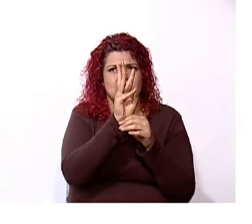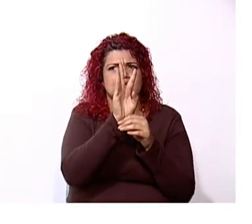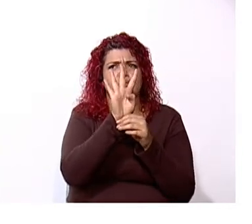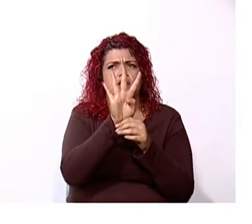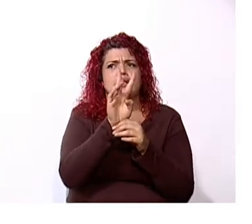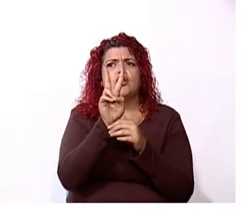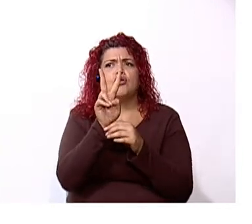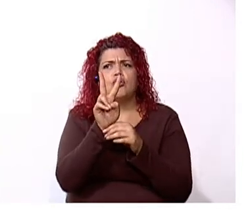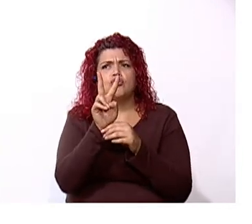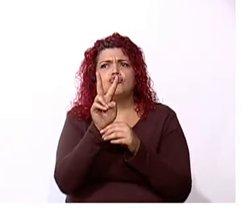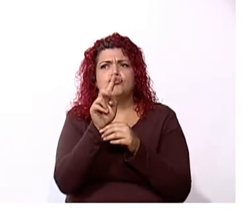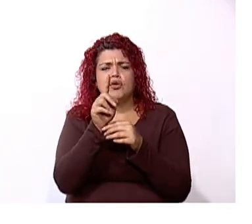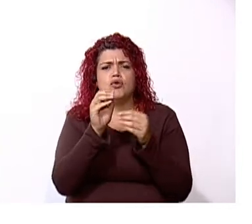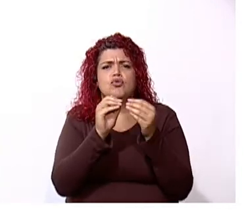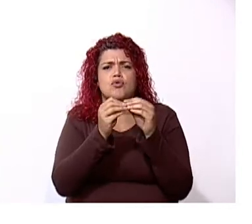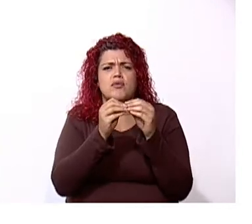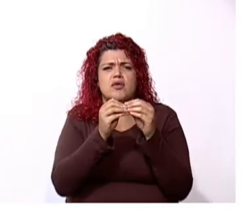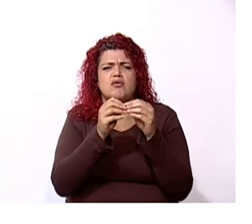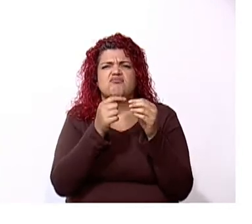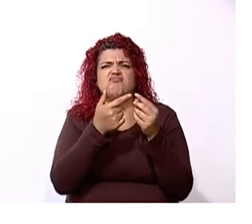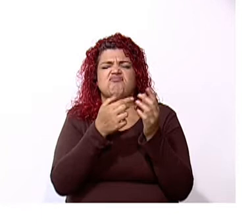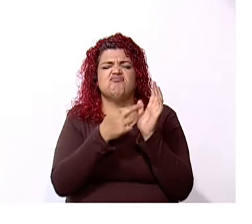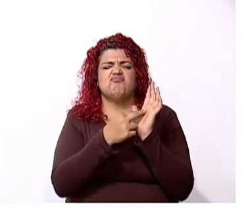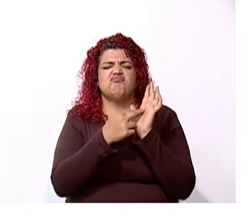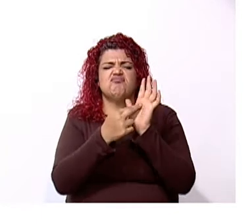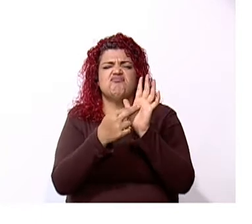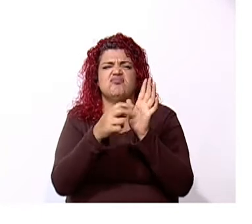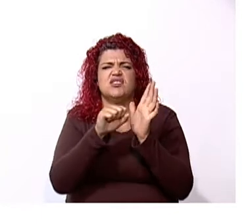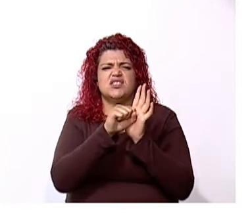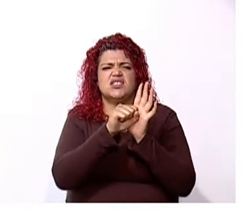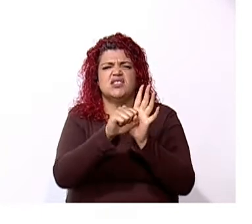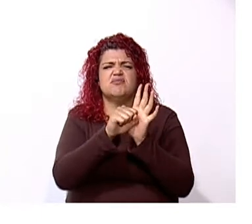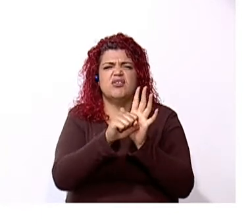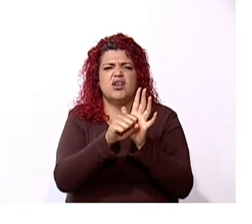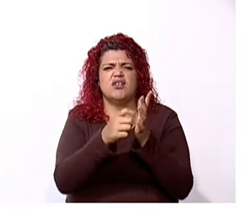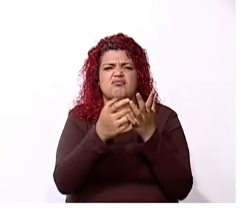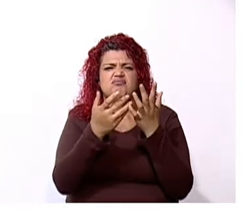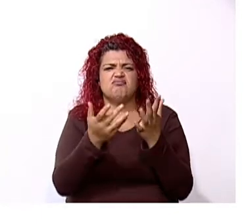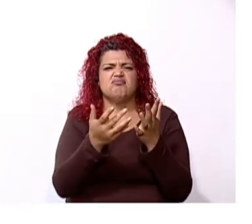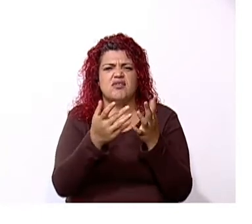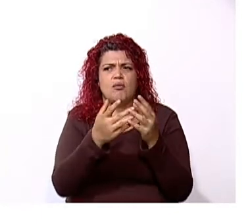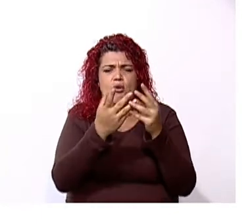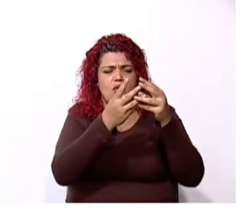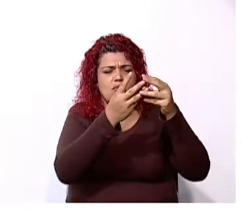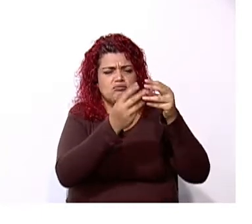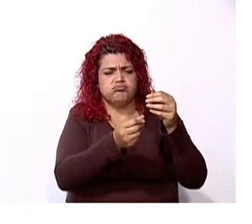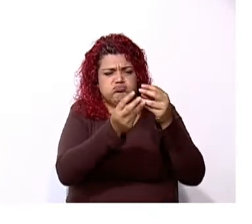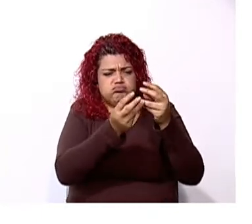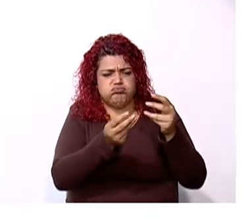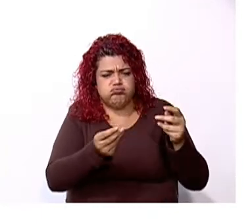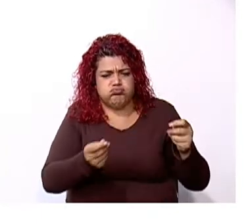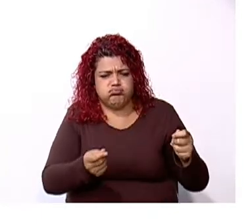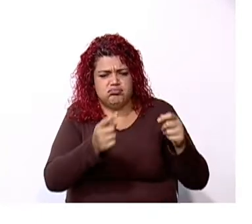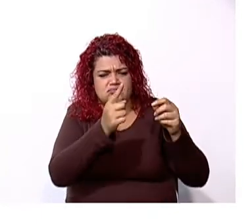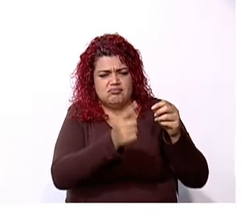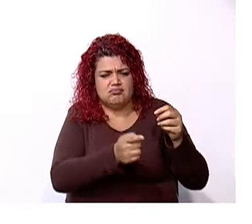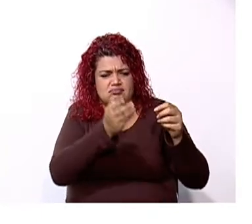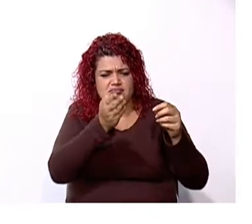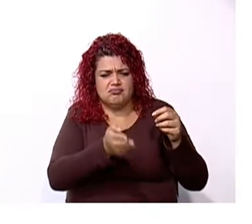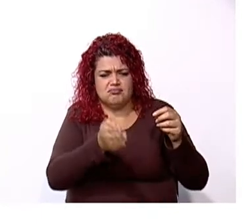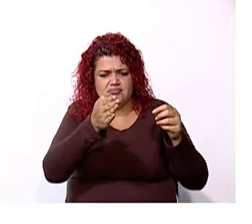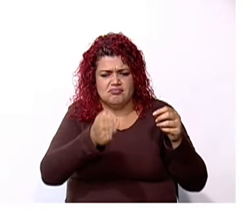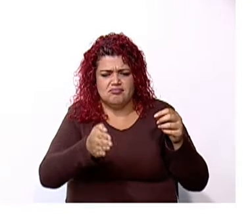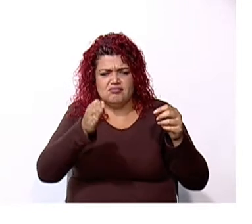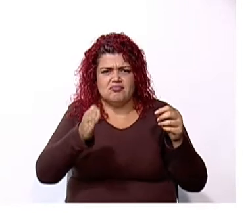8.642 van a notar la representación simbólica, la descomposición aditiva y van